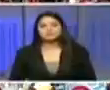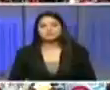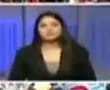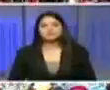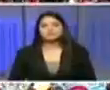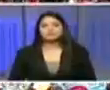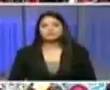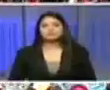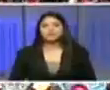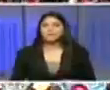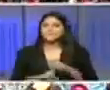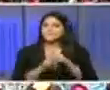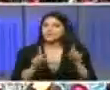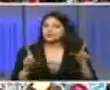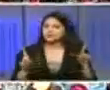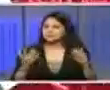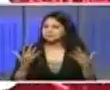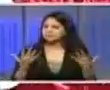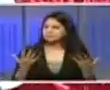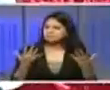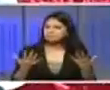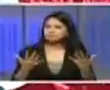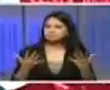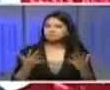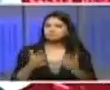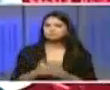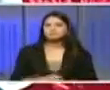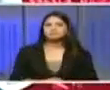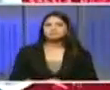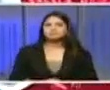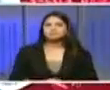Pero no contentos con esto.